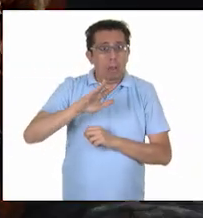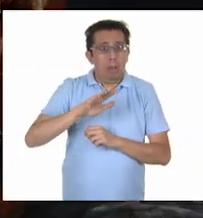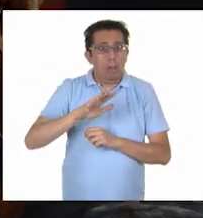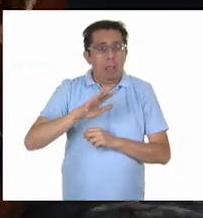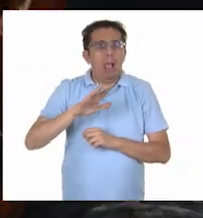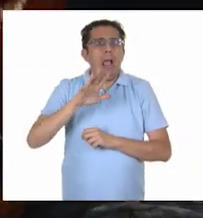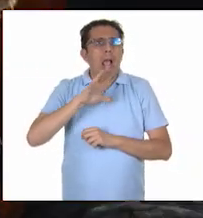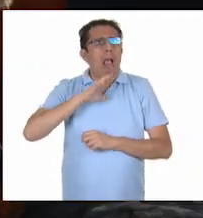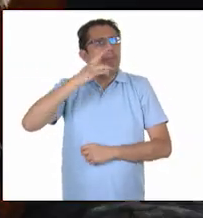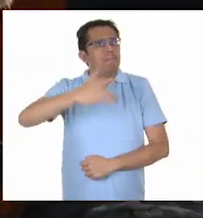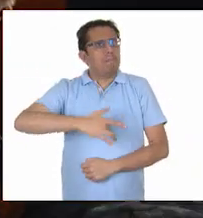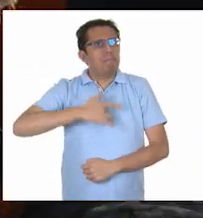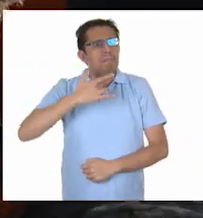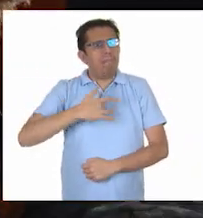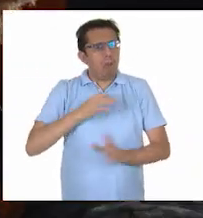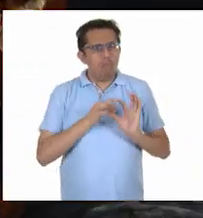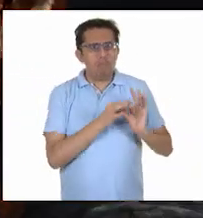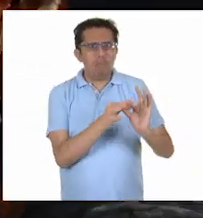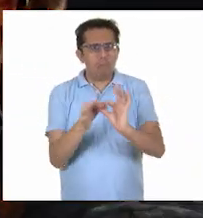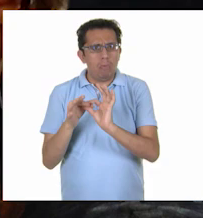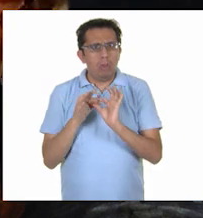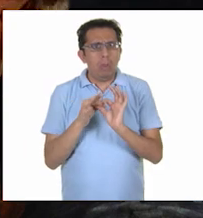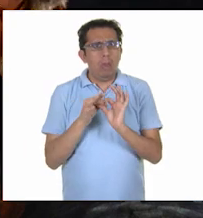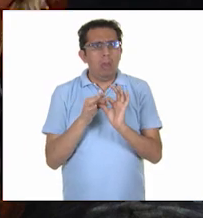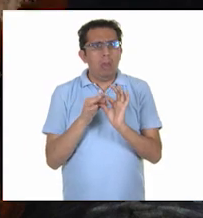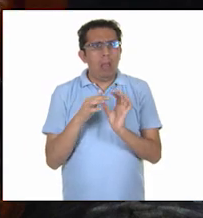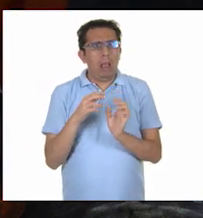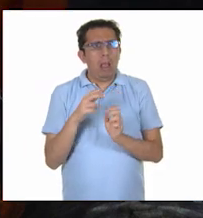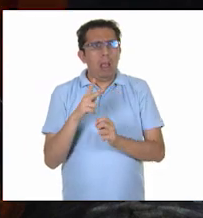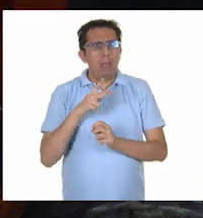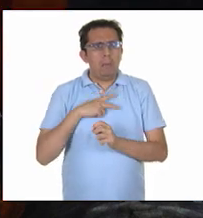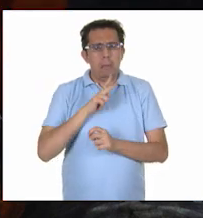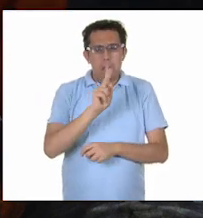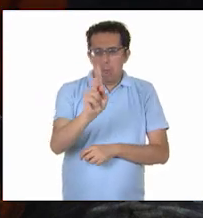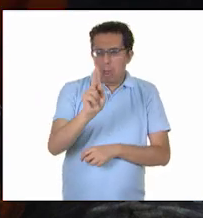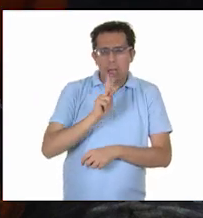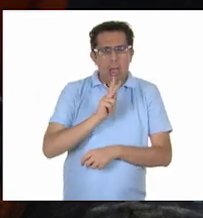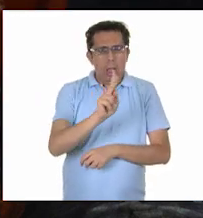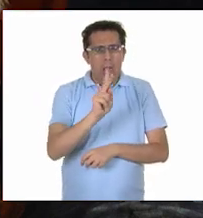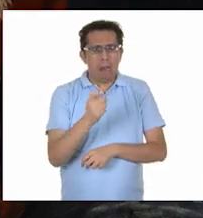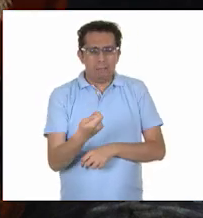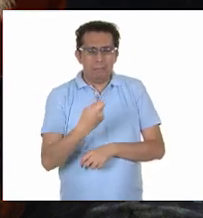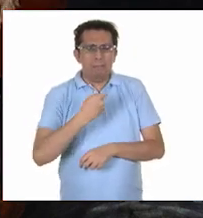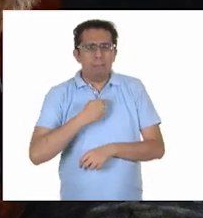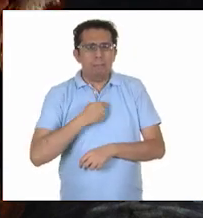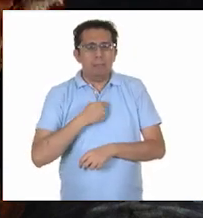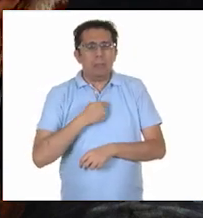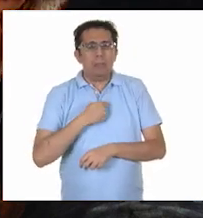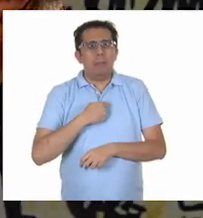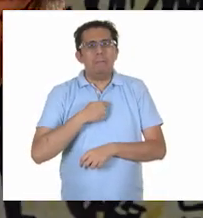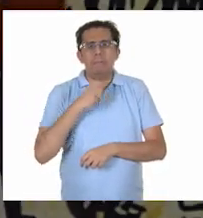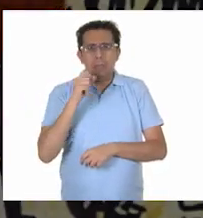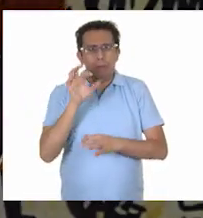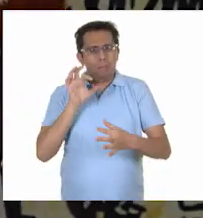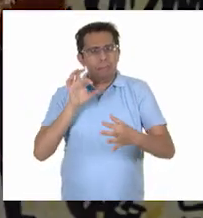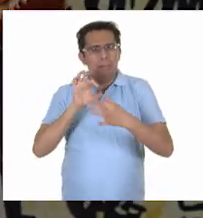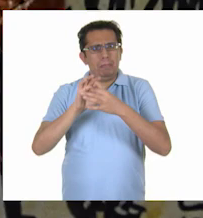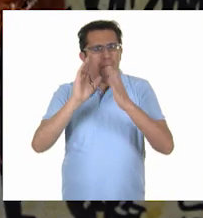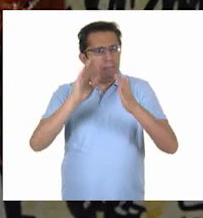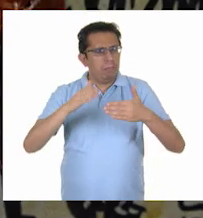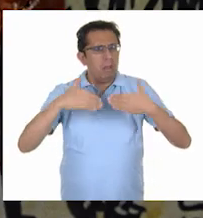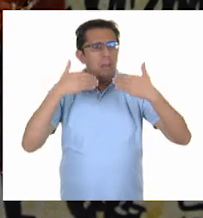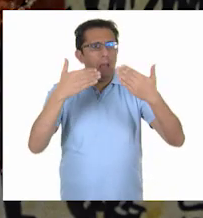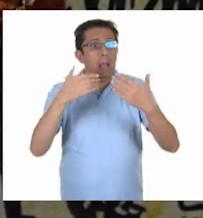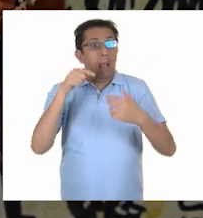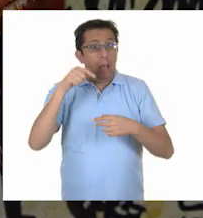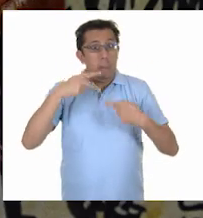gran sentido de unidad y de identificación hacia lo exterior. El tlaxcalteca